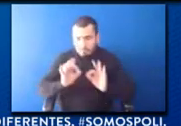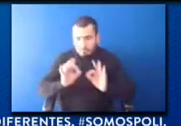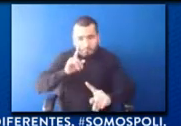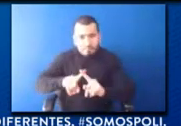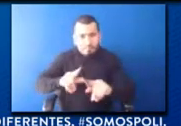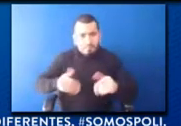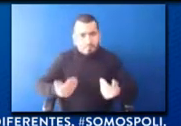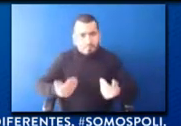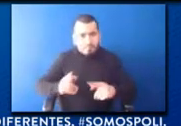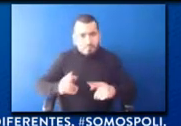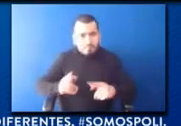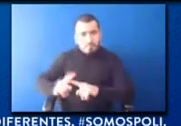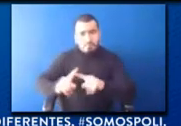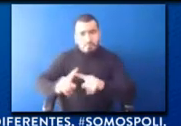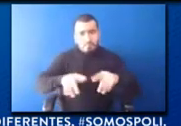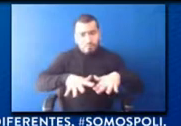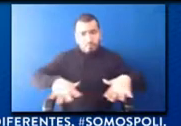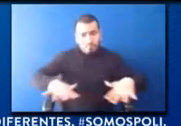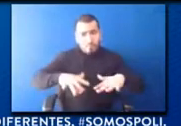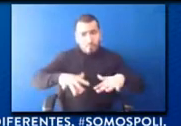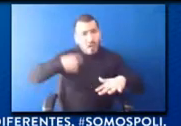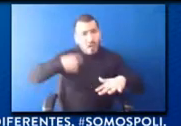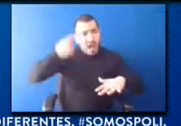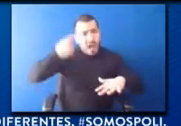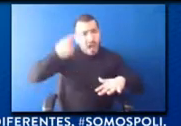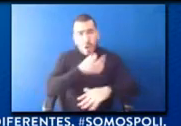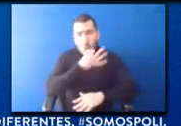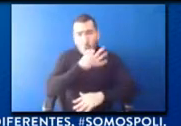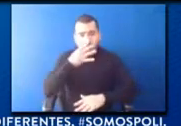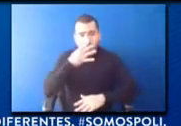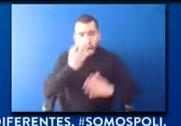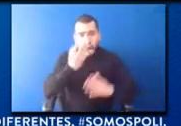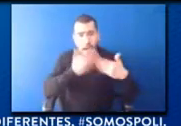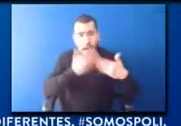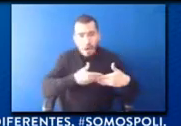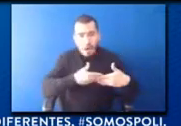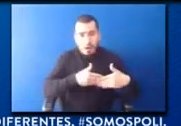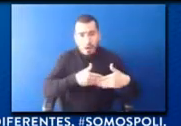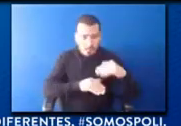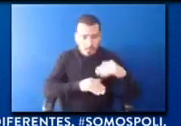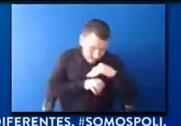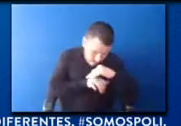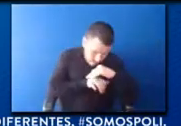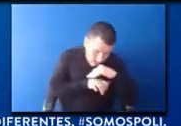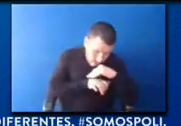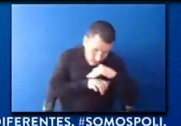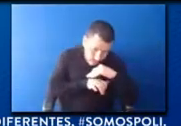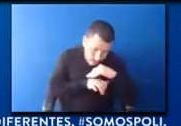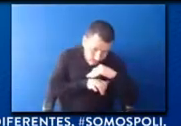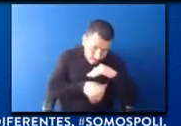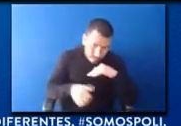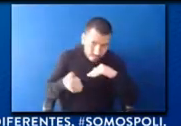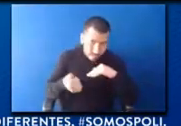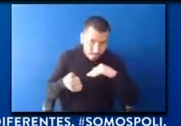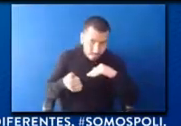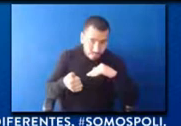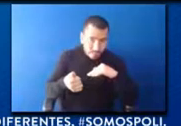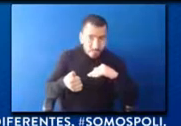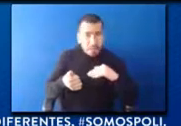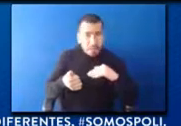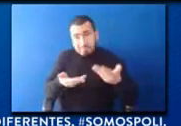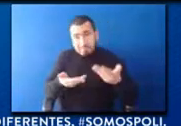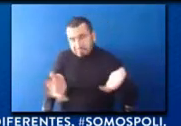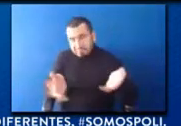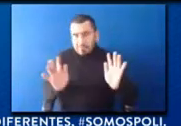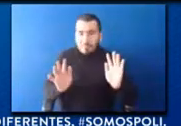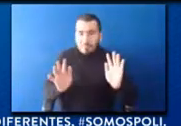cosas. El hecho de yo tener que tapar mi clave en el cajero, eso es válido, pero ya no es suficiente. El hecho de tener yo que estar